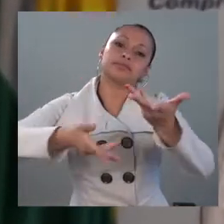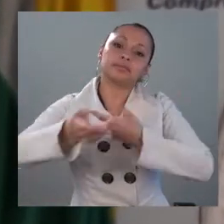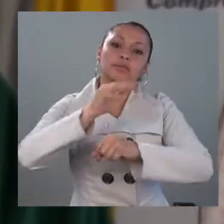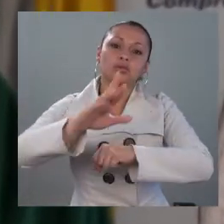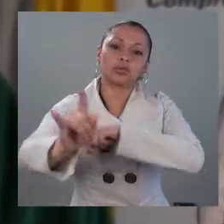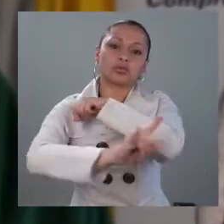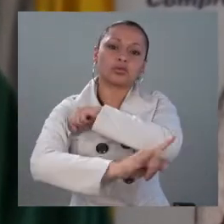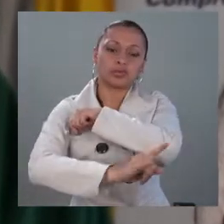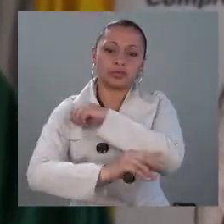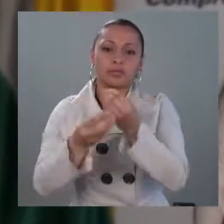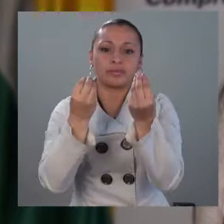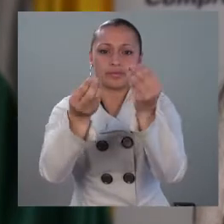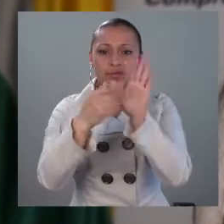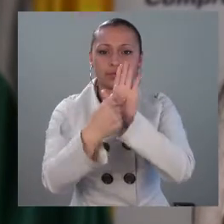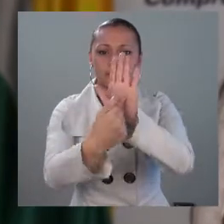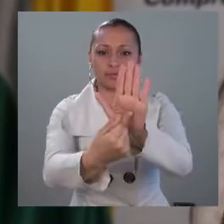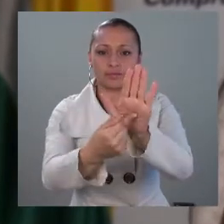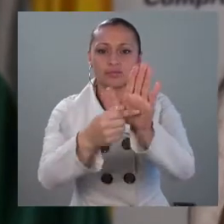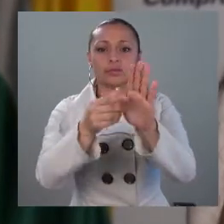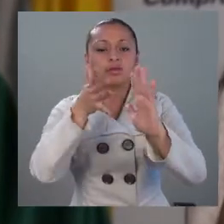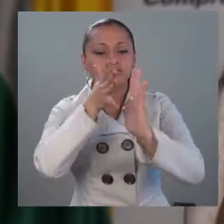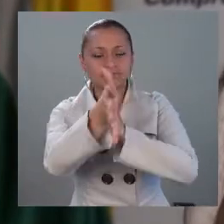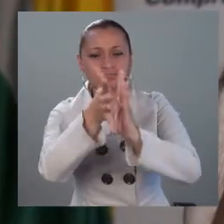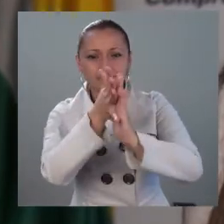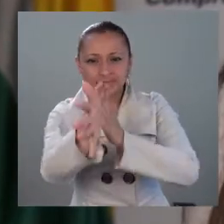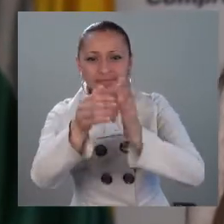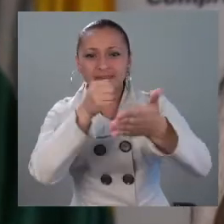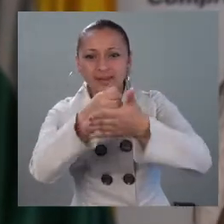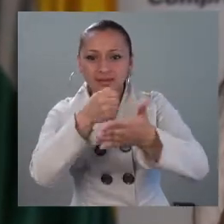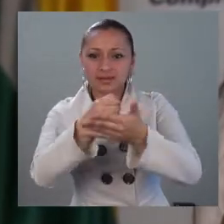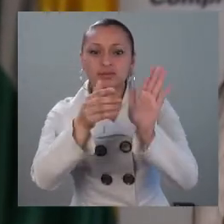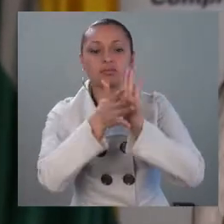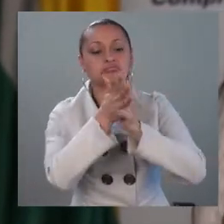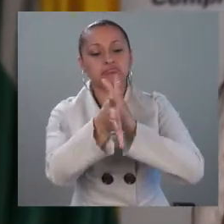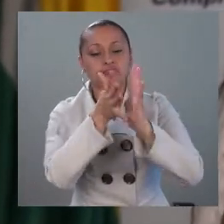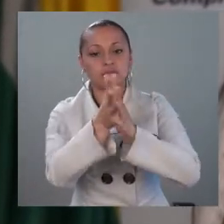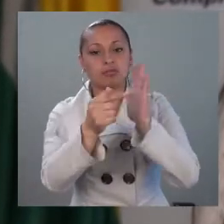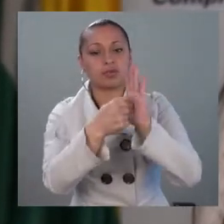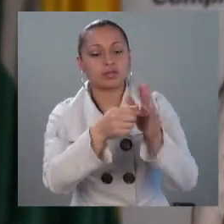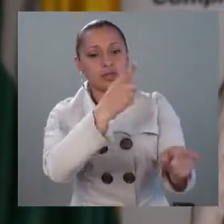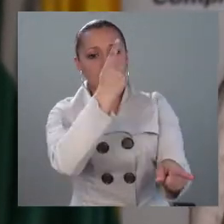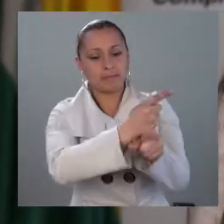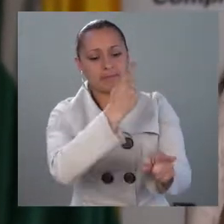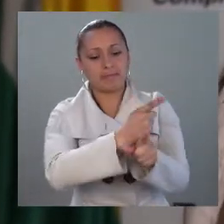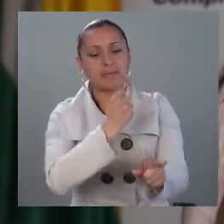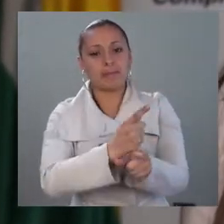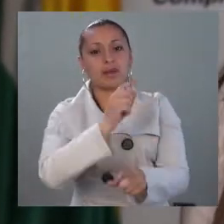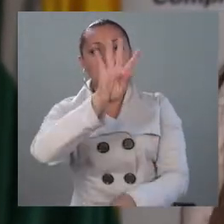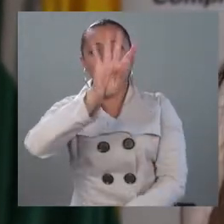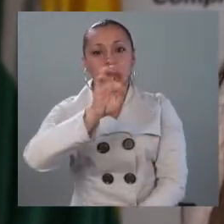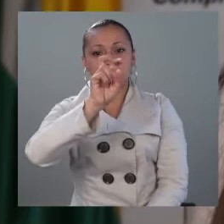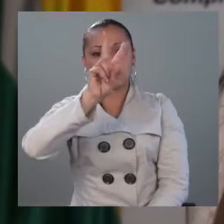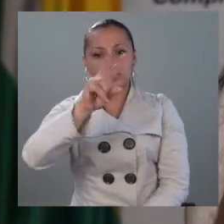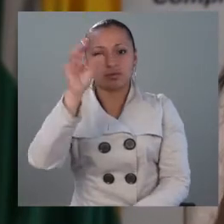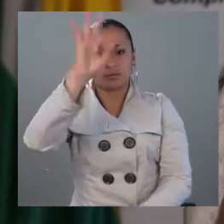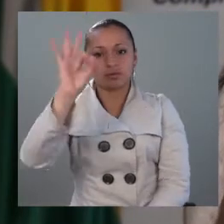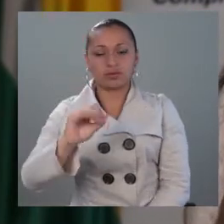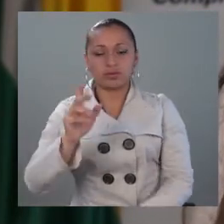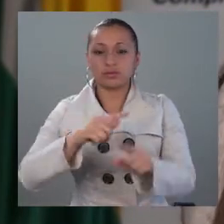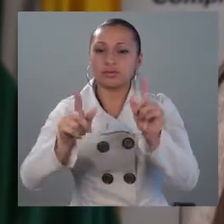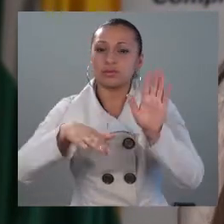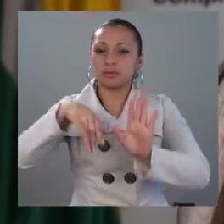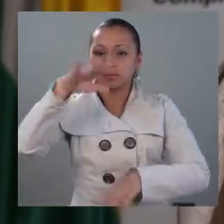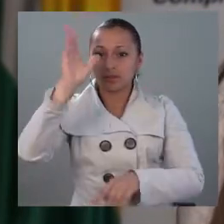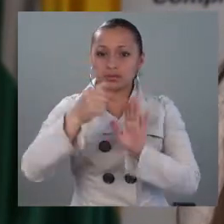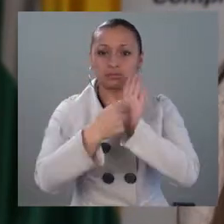del norte de Nariño, en donde estamos mostrando un informe de gestión que muestra un resultado y un cumplimiento del 92%, pero sobre todo